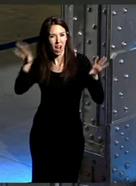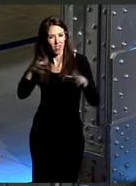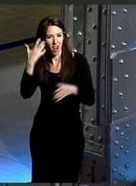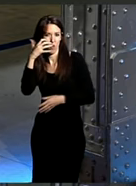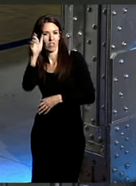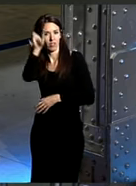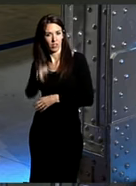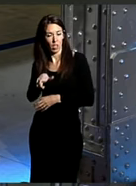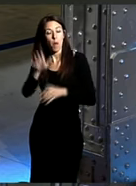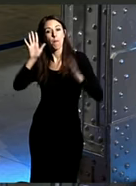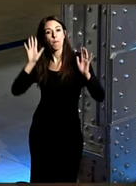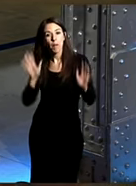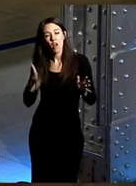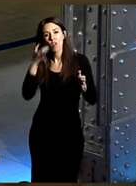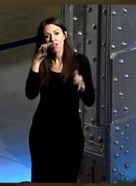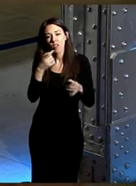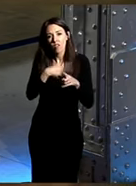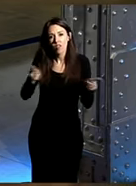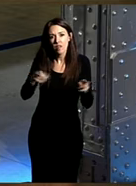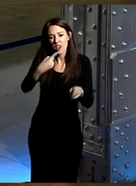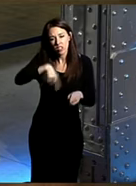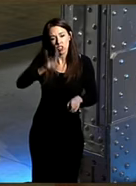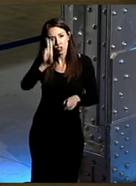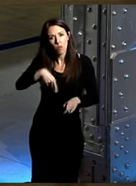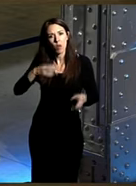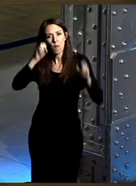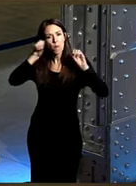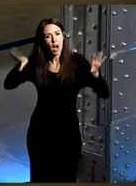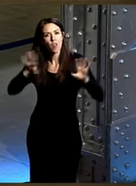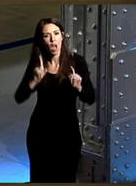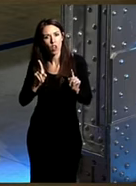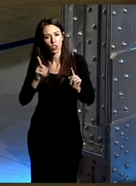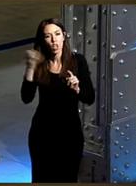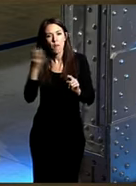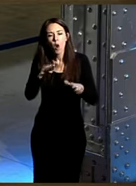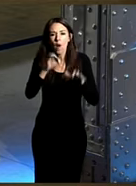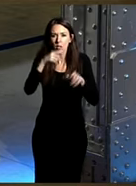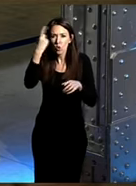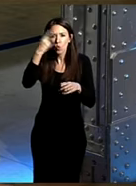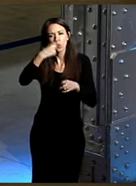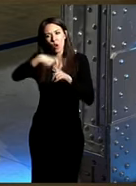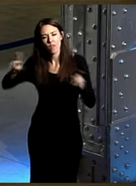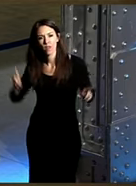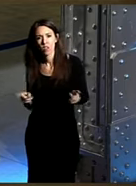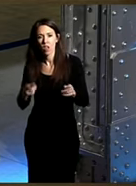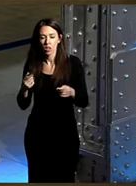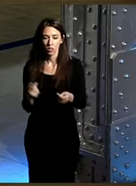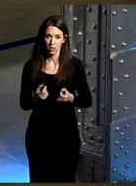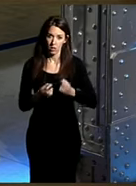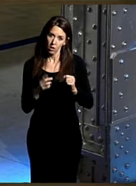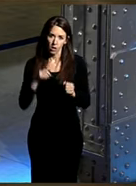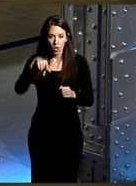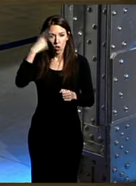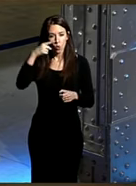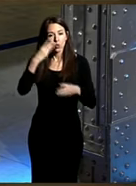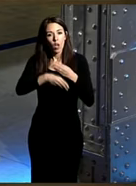decir, pero realmente los diferentes somos marcianos. Tenemos que aprender la cultura de la diferencia, la cultura